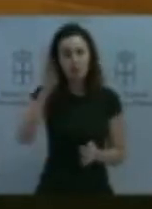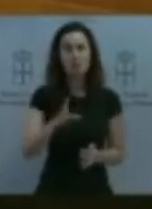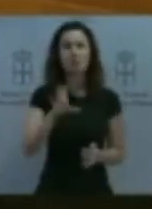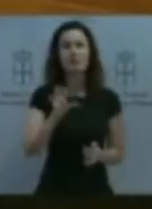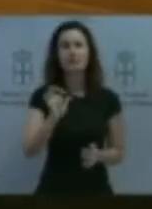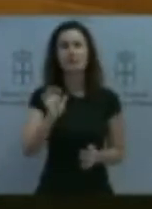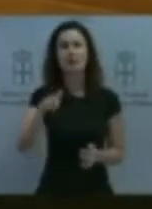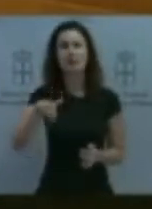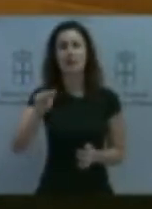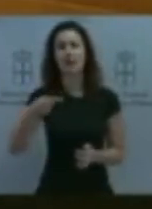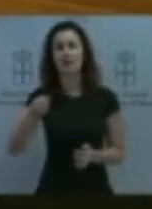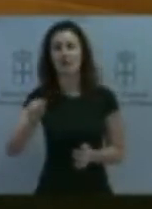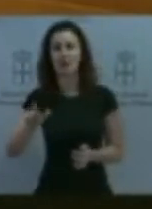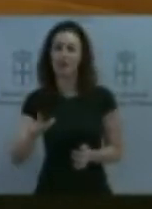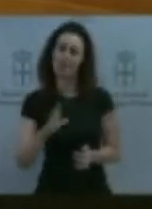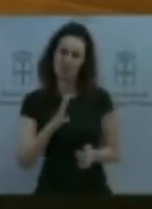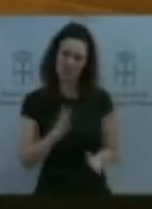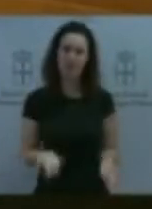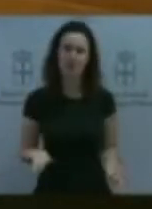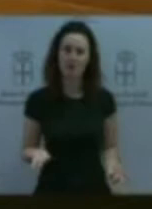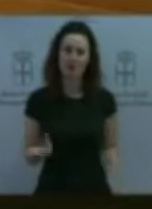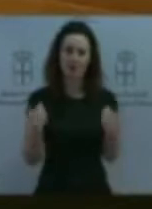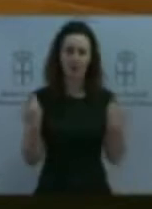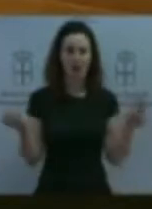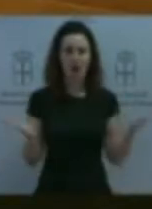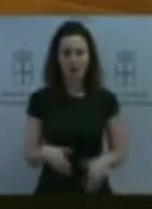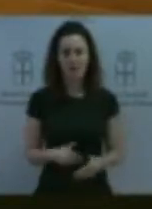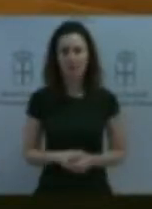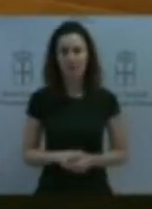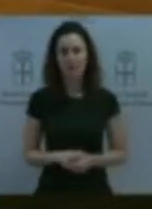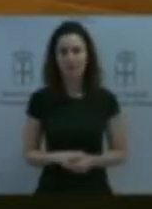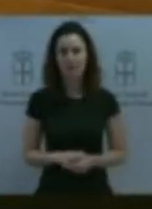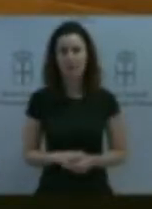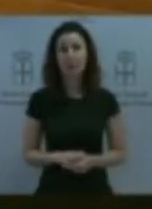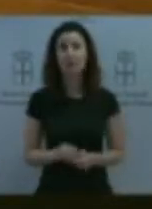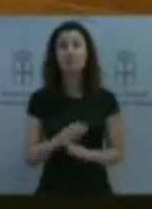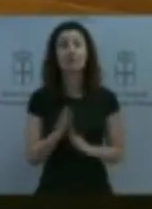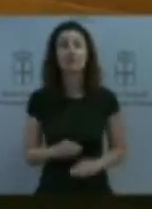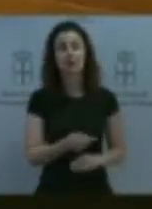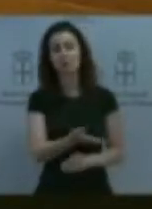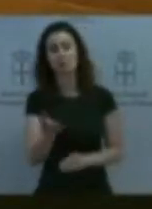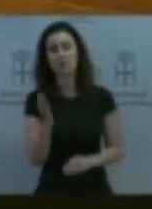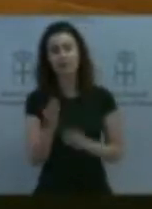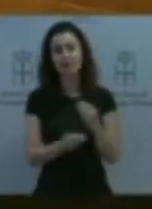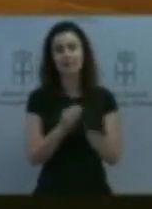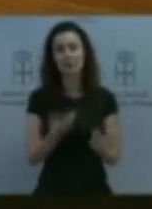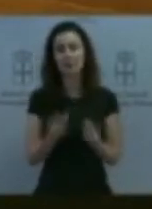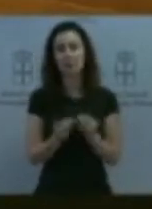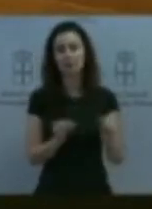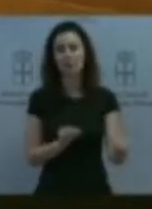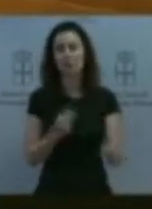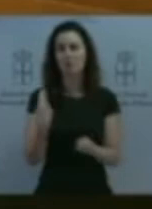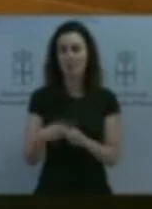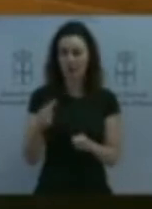y total irresponsabilidad. Al final, lo que están haciendo ustedes, señor consejero, con su política, y se lo garantizo, y vamos a seguir insistiendo en esto, se lo